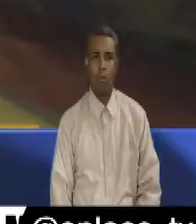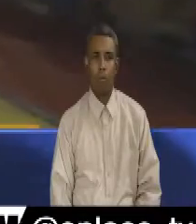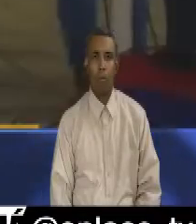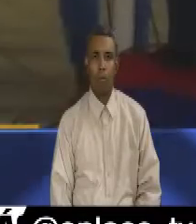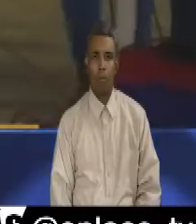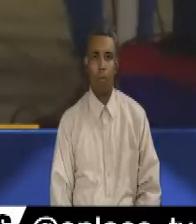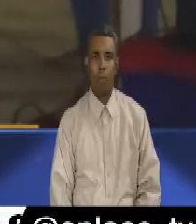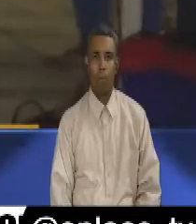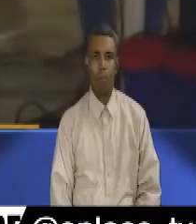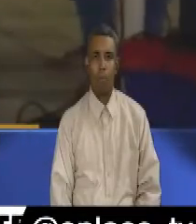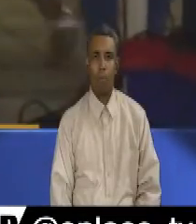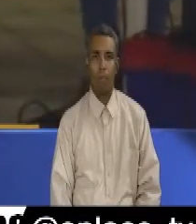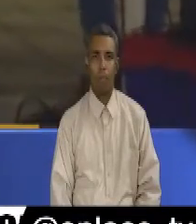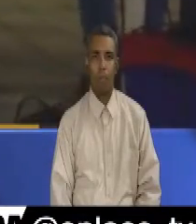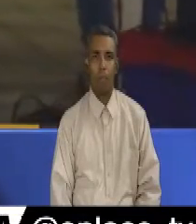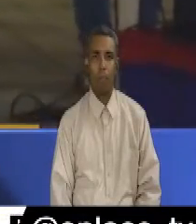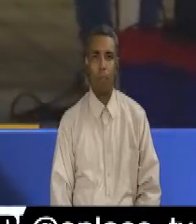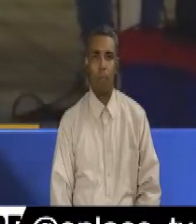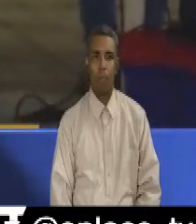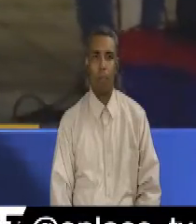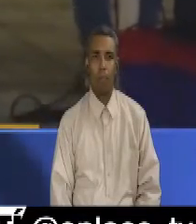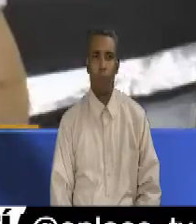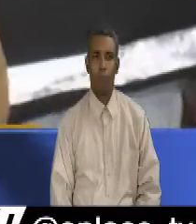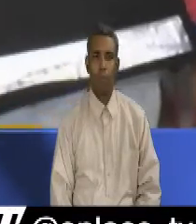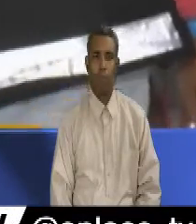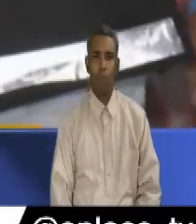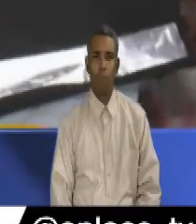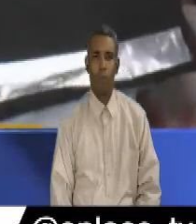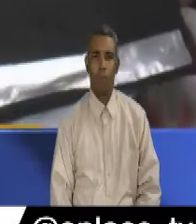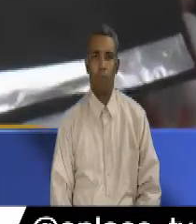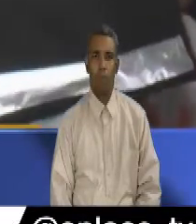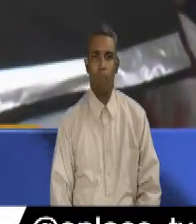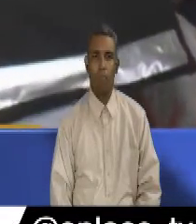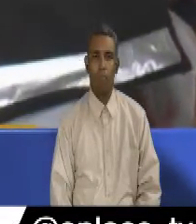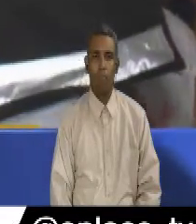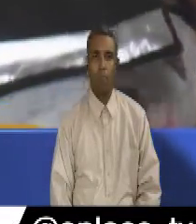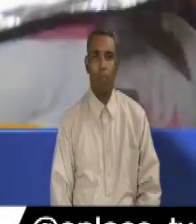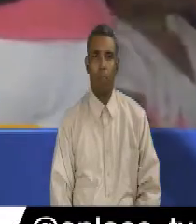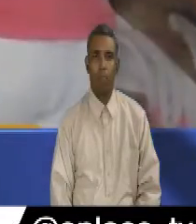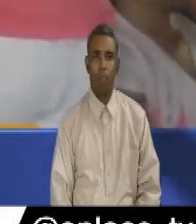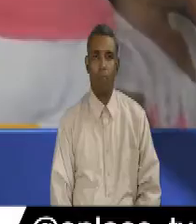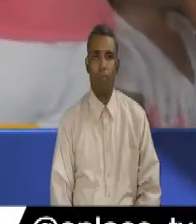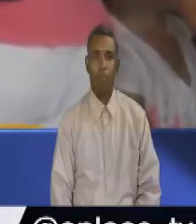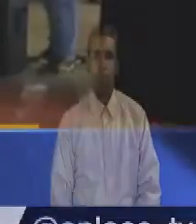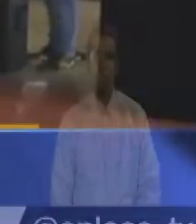la Secretaría de Medio Ambiente con el apoyo de Rufino, el personaje de Enlace Televisión.